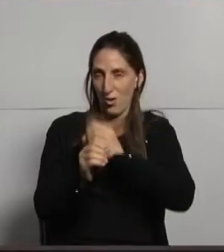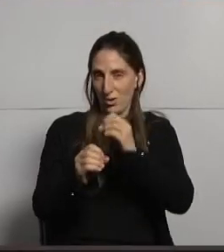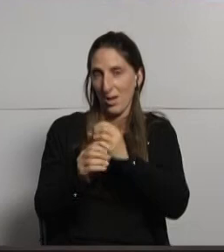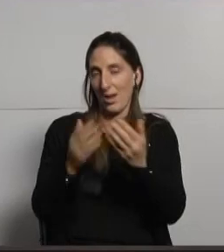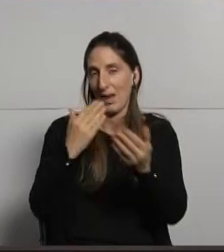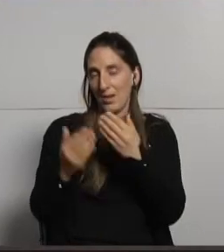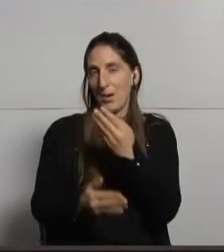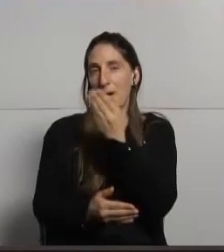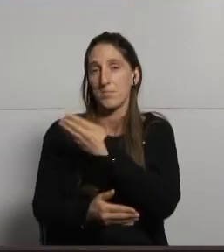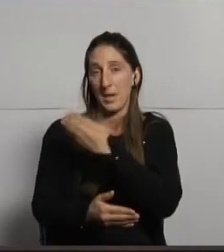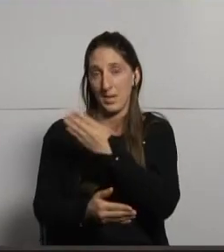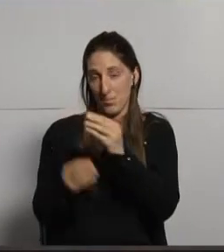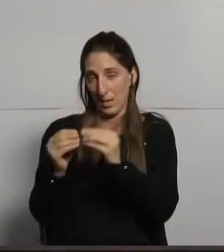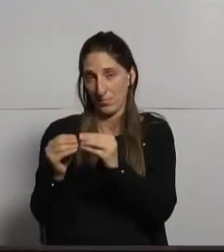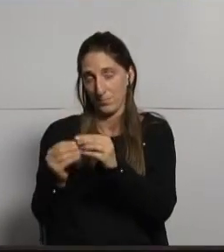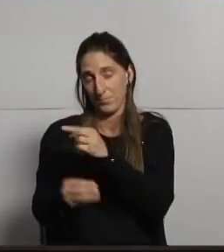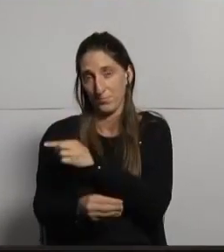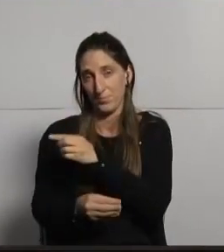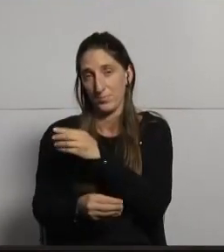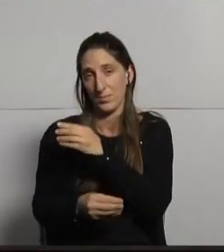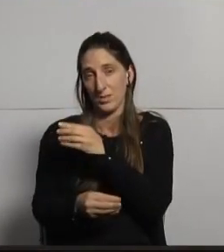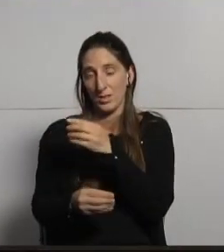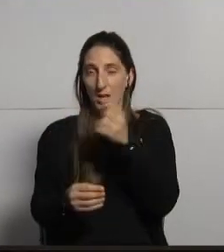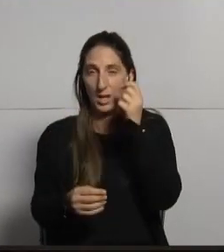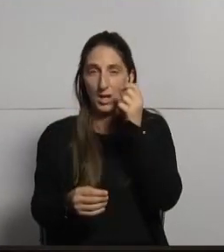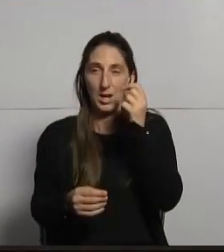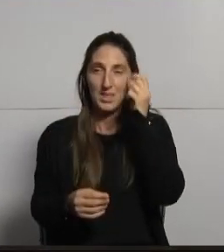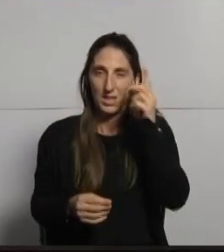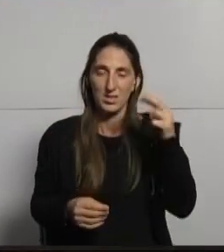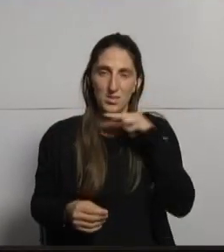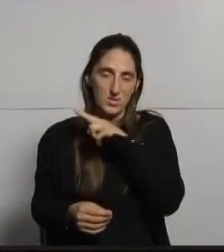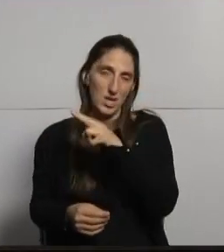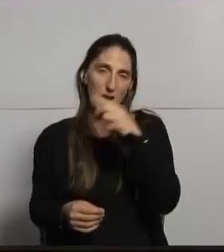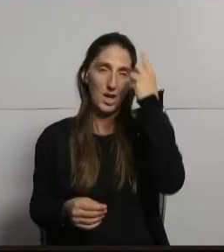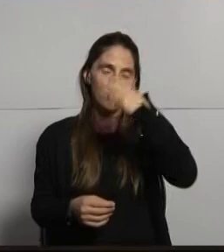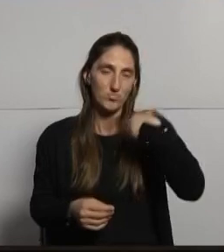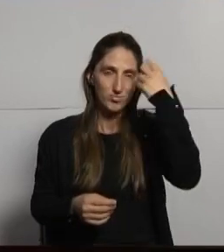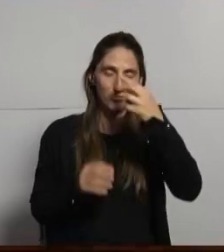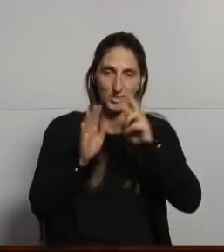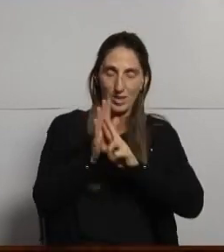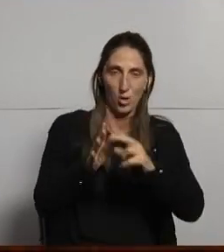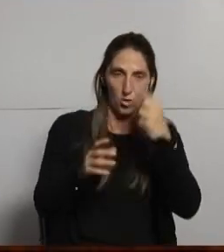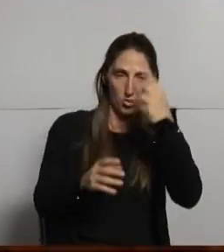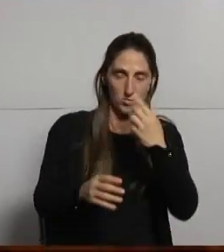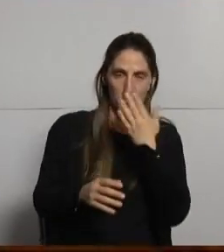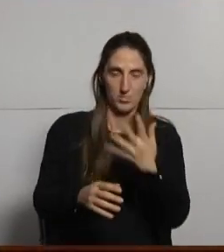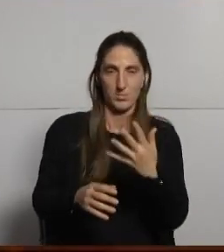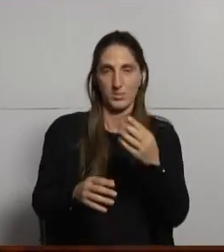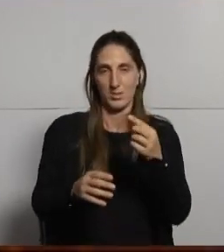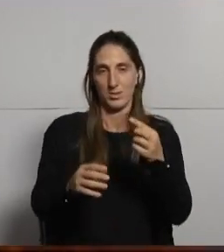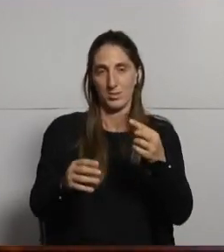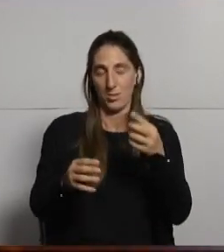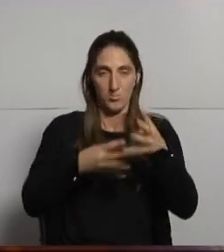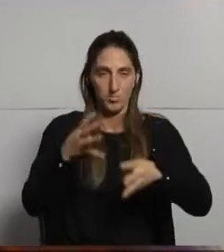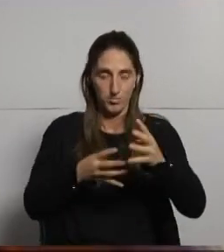por ejemplo, en cuanto a capacidades de inteligencia artificial, reconocimiento de imágenes, aprendizaje automático, pero